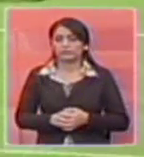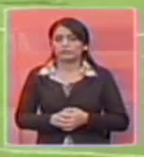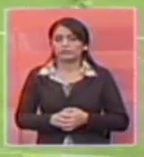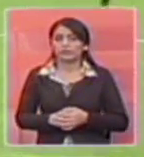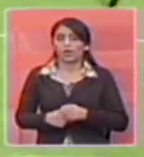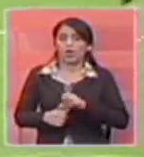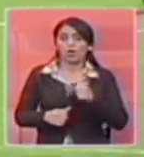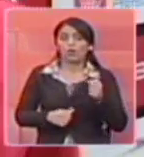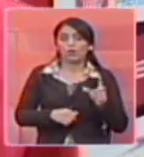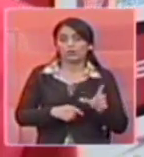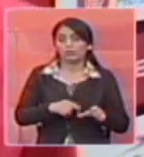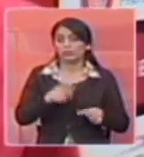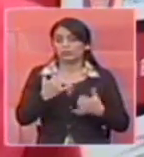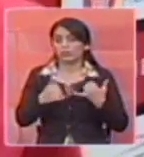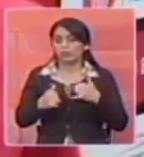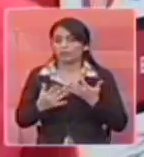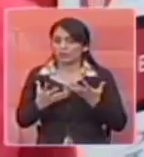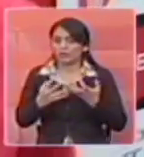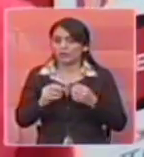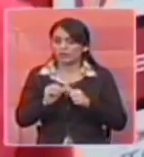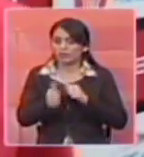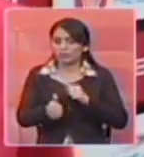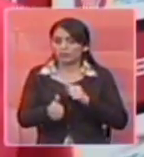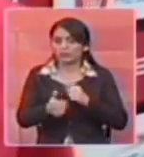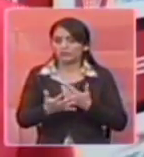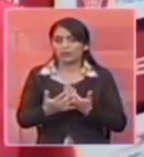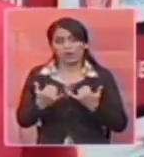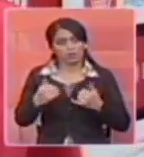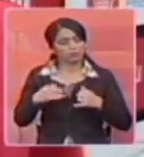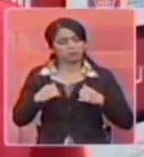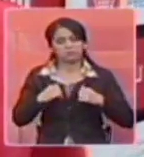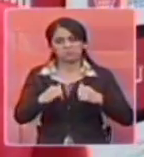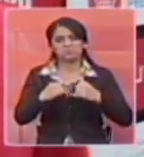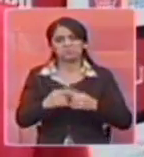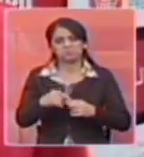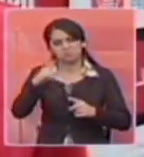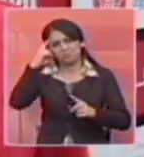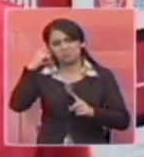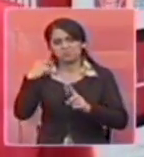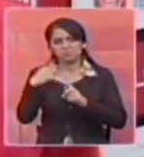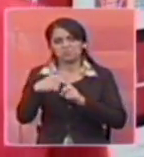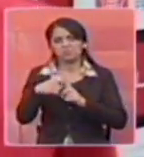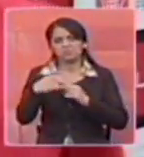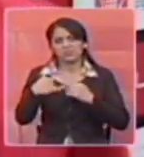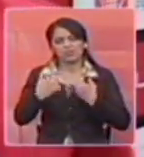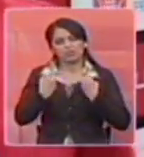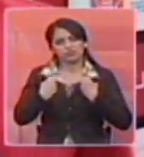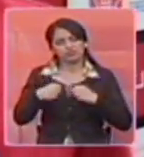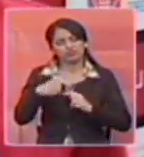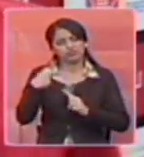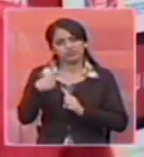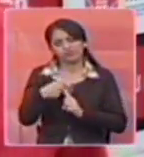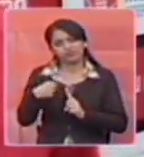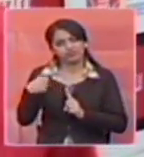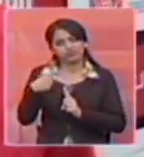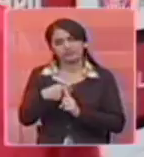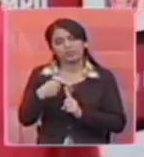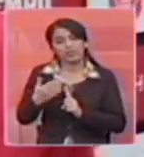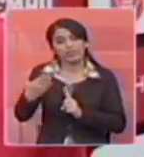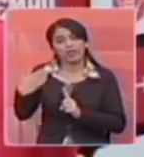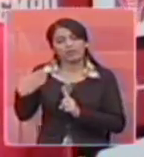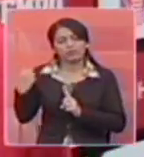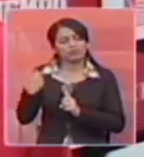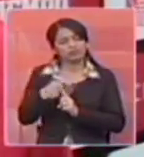quieren hacer las cosas de la mejor manera. Trataremos de seguir en esta buena racha, de seguir manteniendo ese buen rendimiento que lo venimos